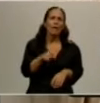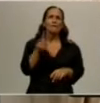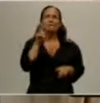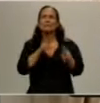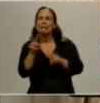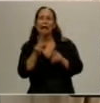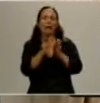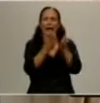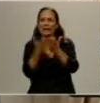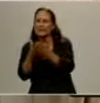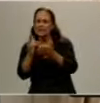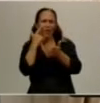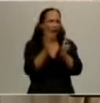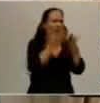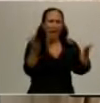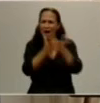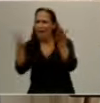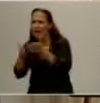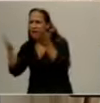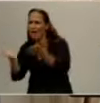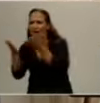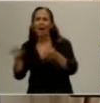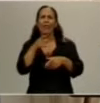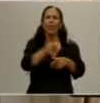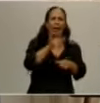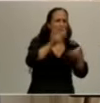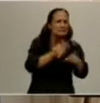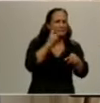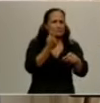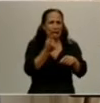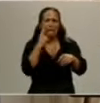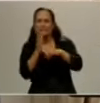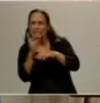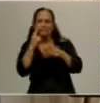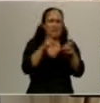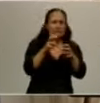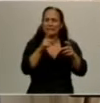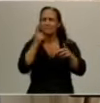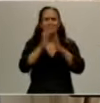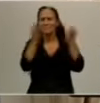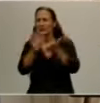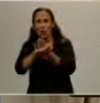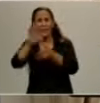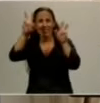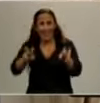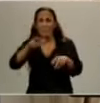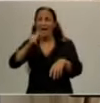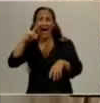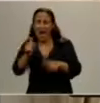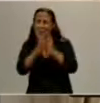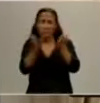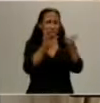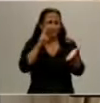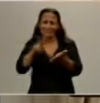los archivos de todos los organismos de inteligencia y desclasificado toda la información respecto de la AMIA. También